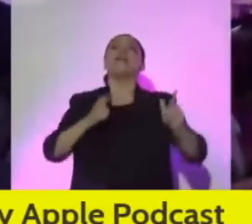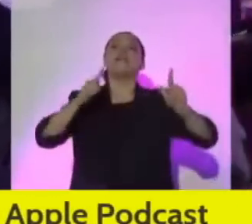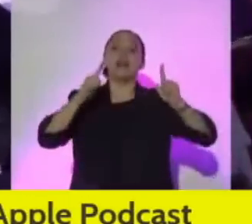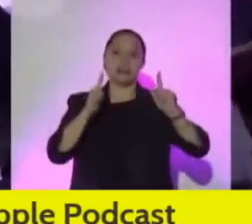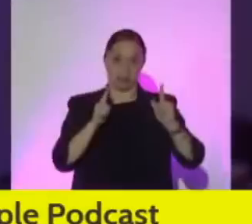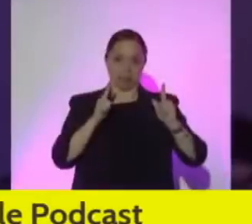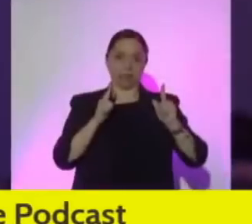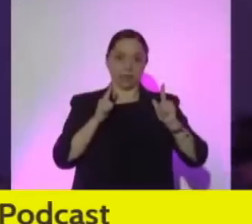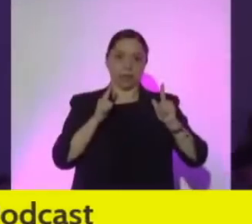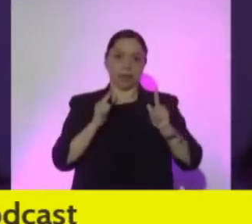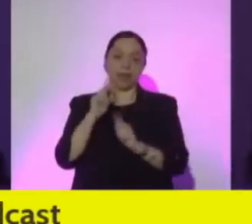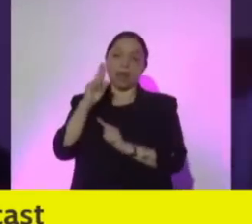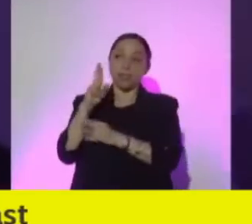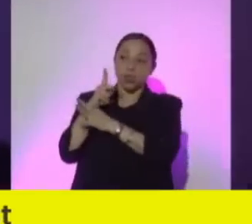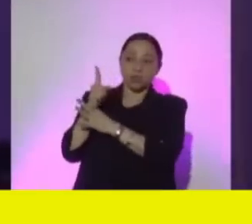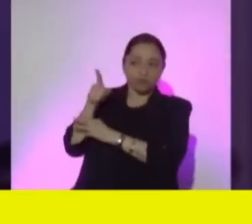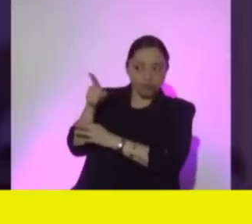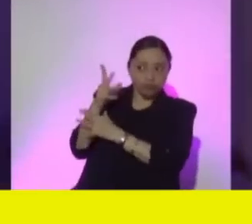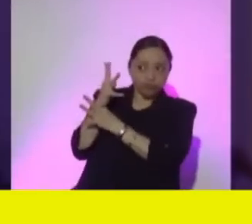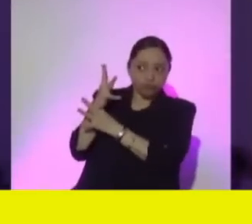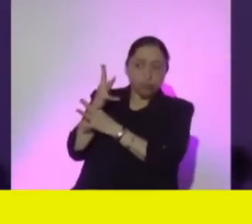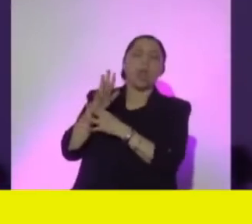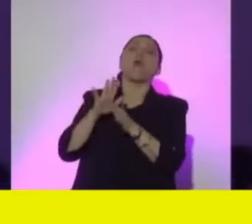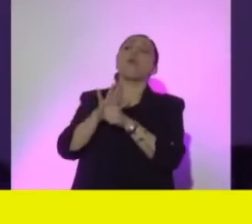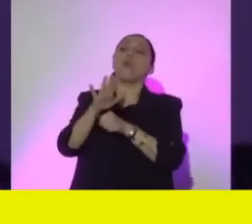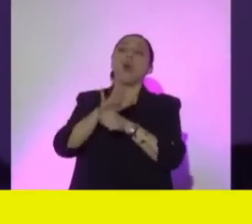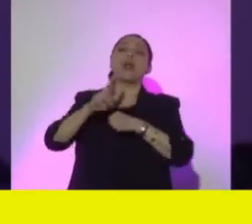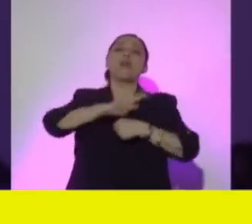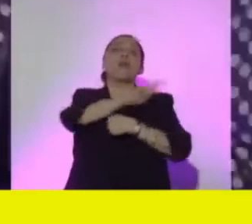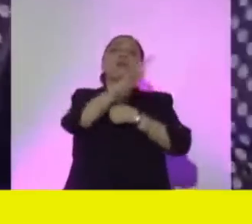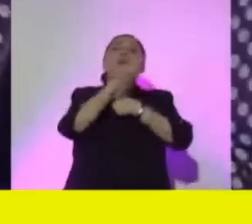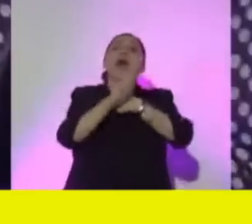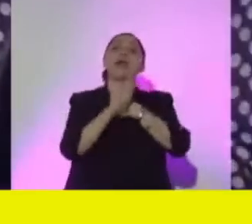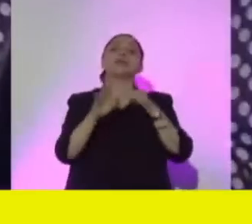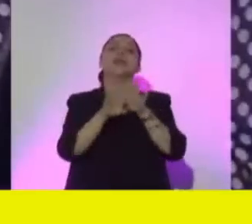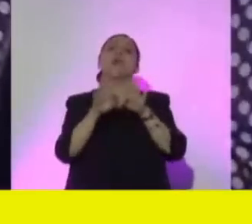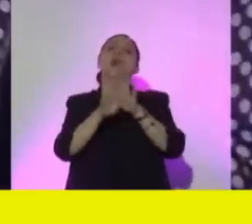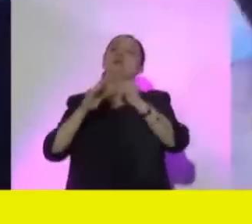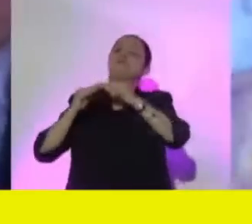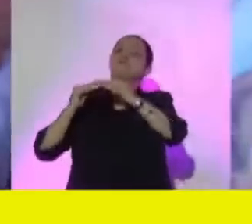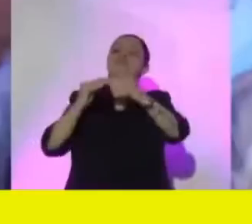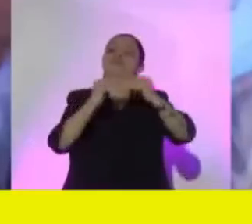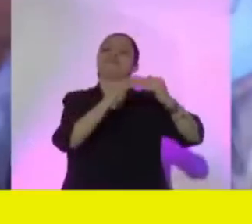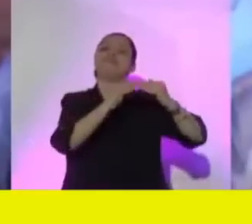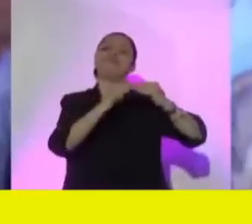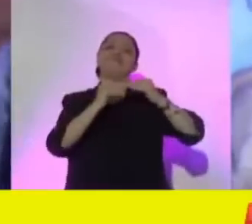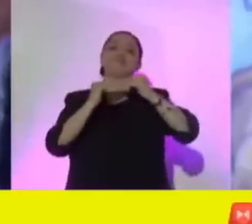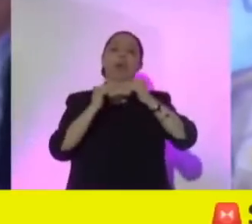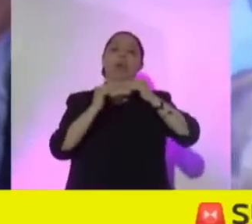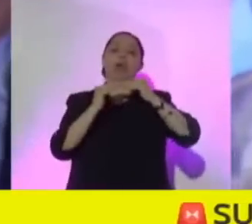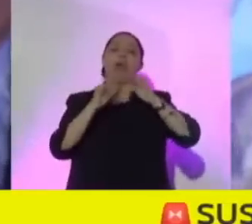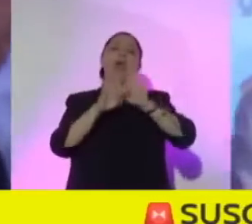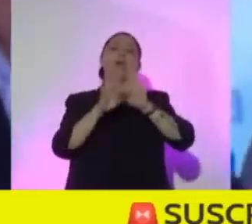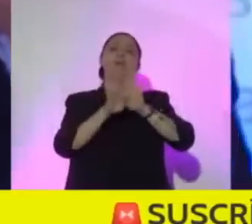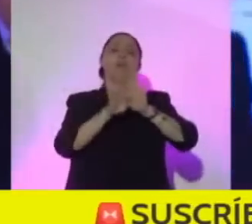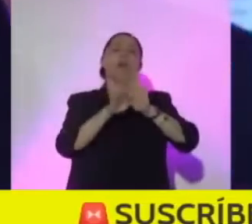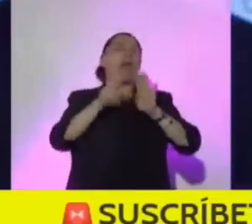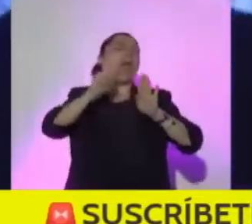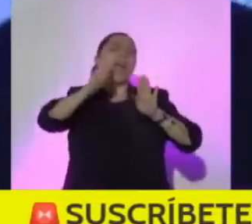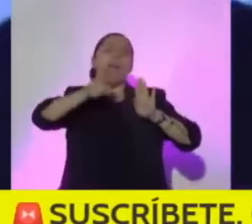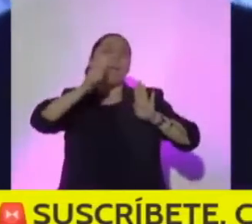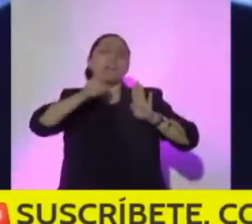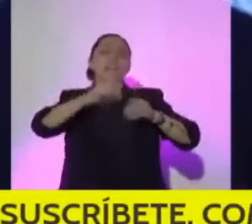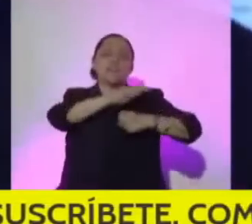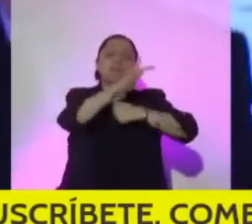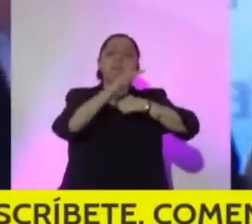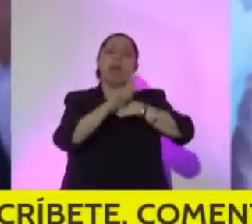tú lo vienes diciendo un país de clases medias y Qué es un país de clases medias lo primero es